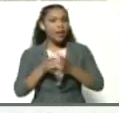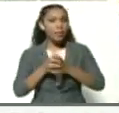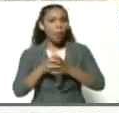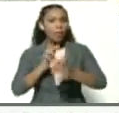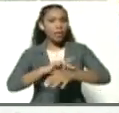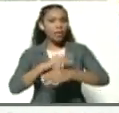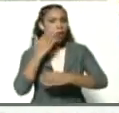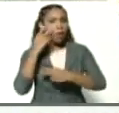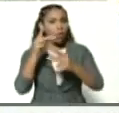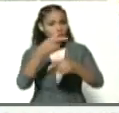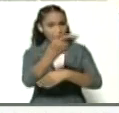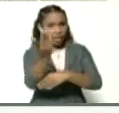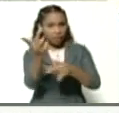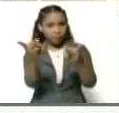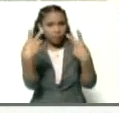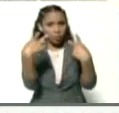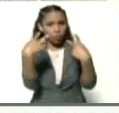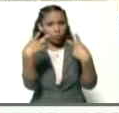fíjense ustedes,